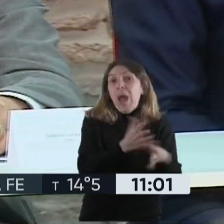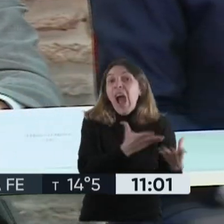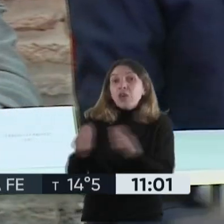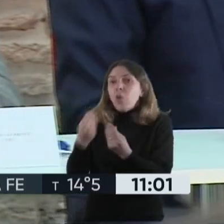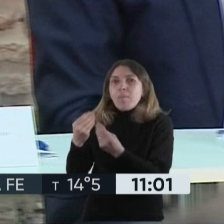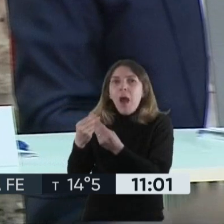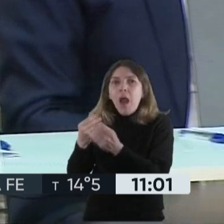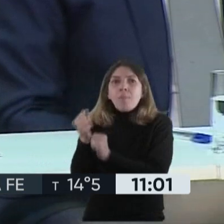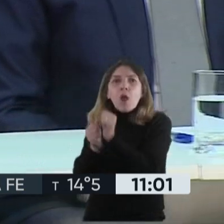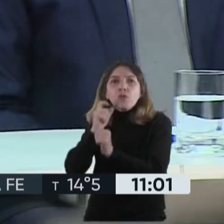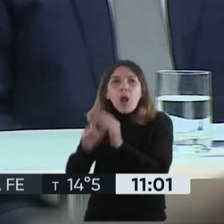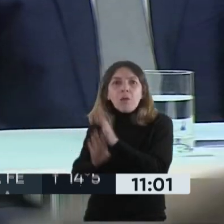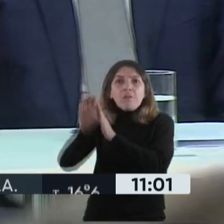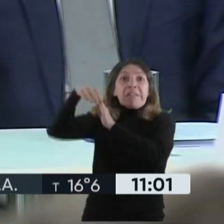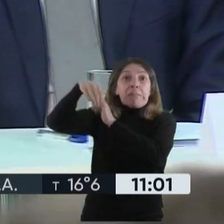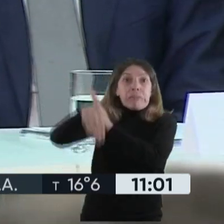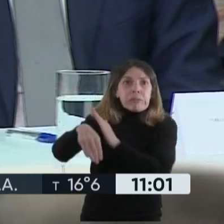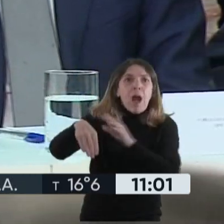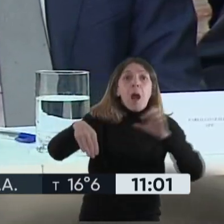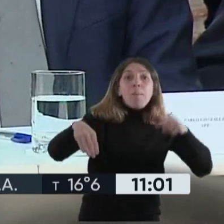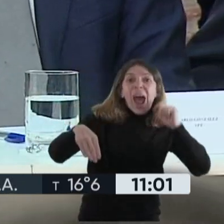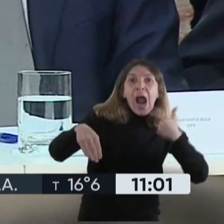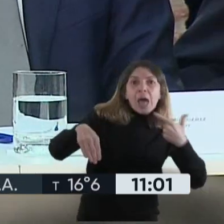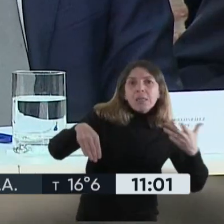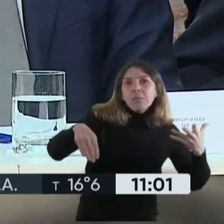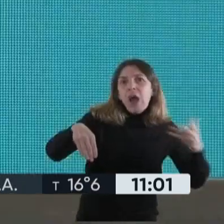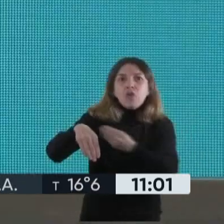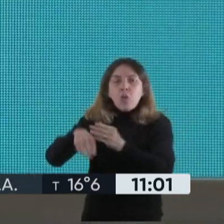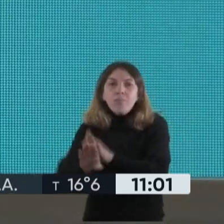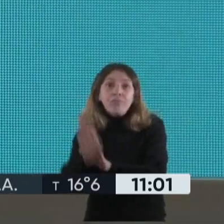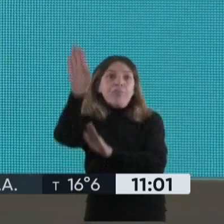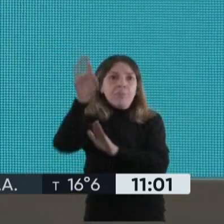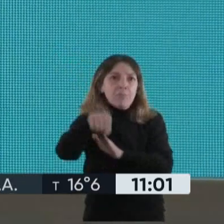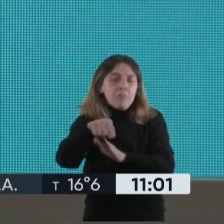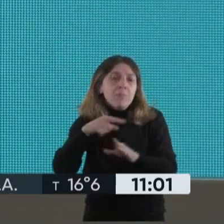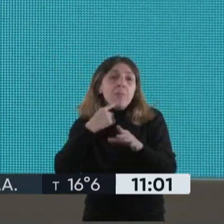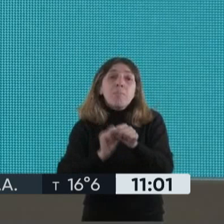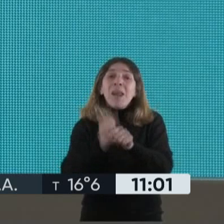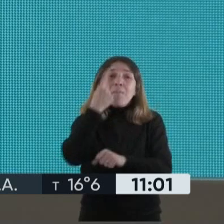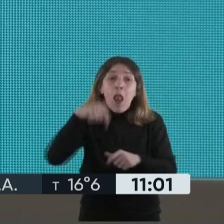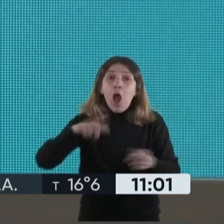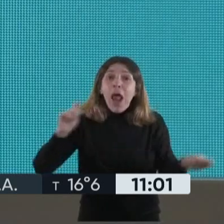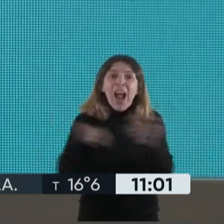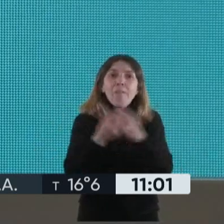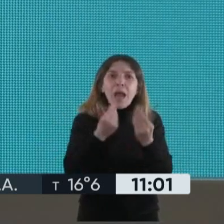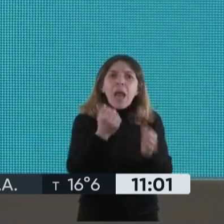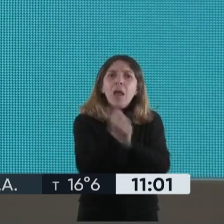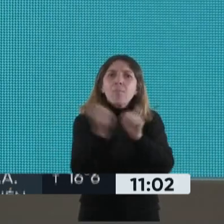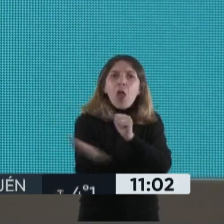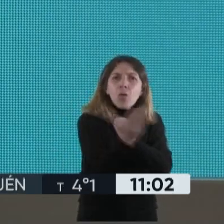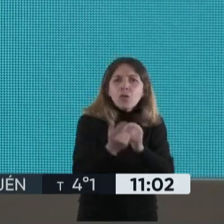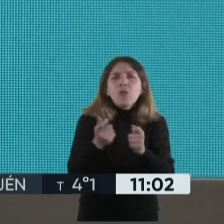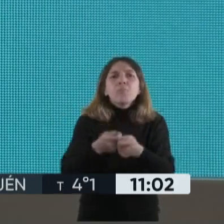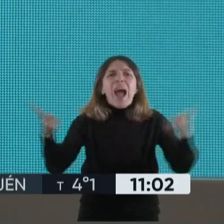de gas. Y ahora enfrentamos la oportunidad de hacer algo que sería transformar, primero desde lo productivo, segundo desde lo laboral